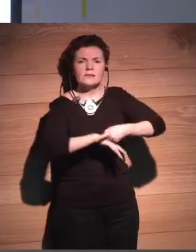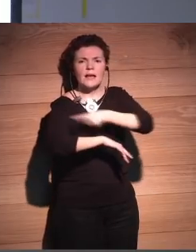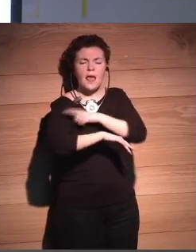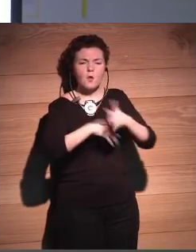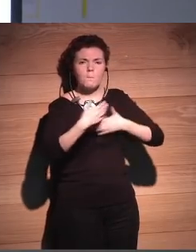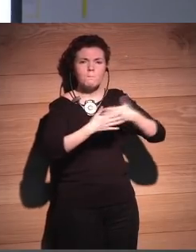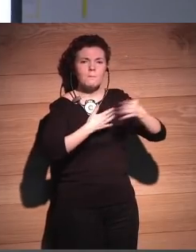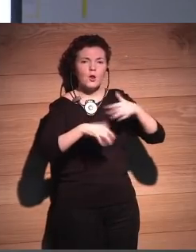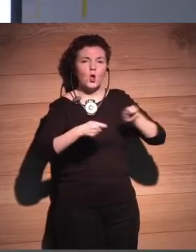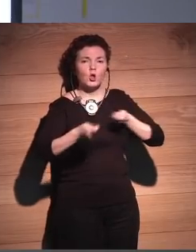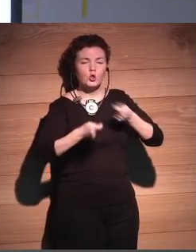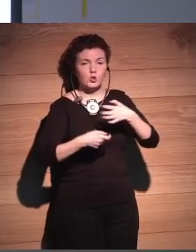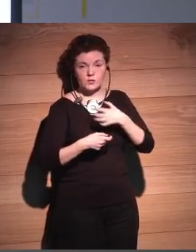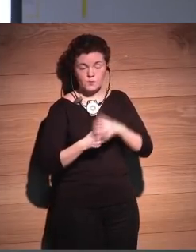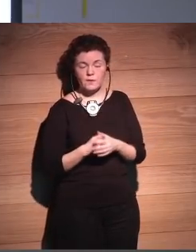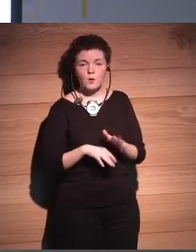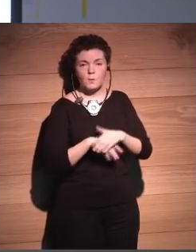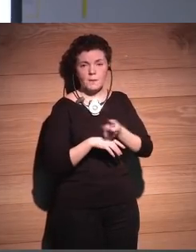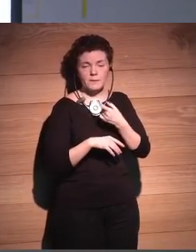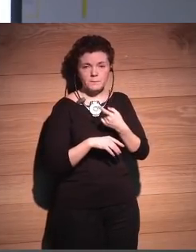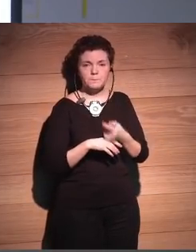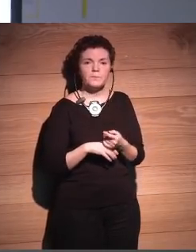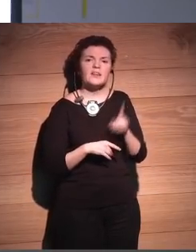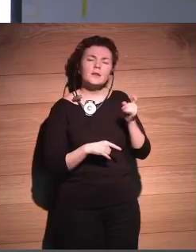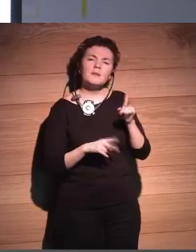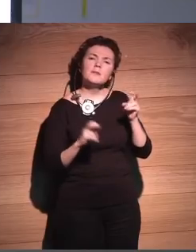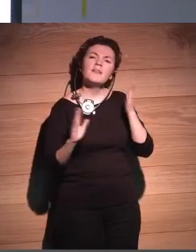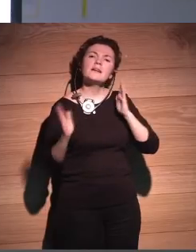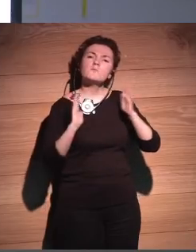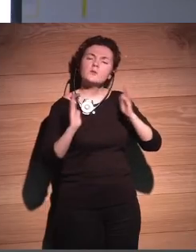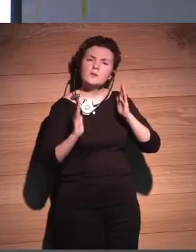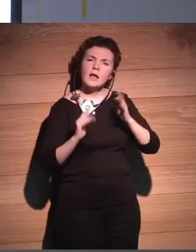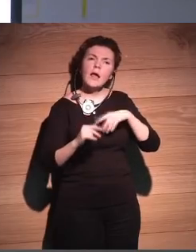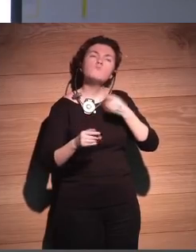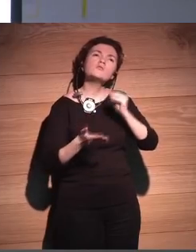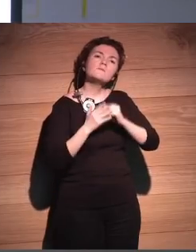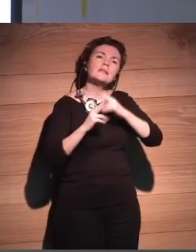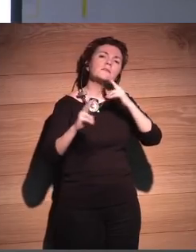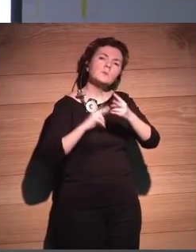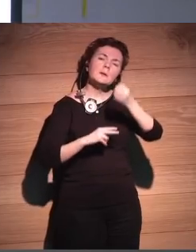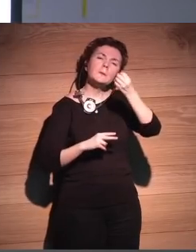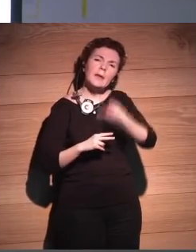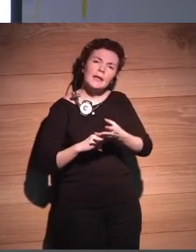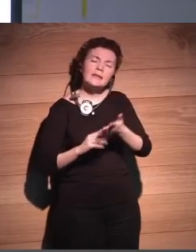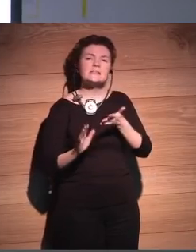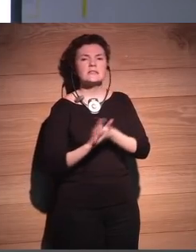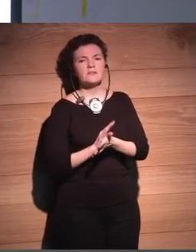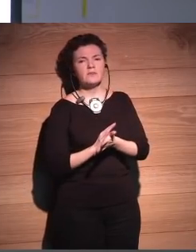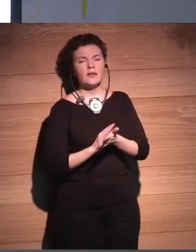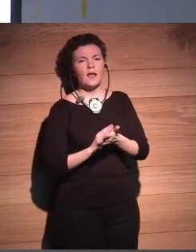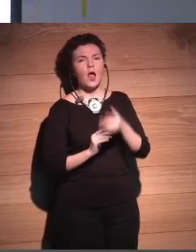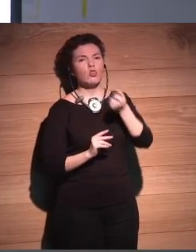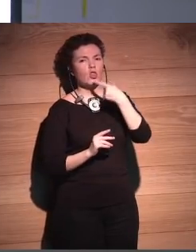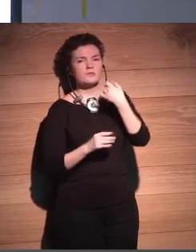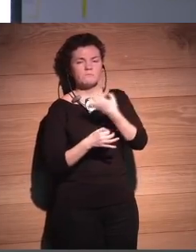de los brazos incontrolados, por ejemplo. También, por ejemplo, está el aspecto de la temporalidad. Responden bien, muchas veces. Si responden bien, es que tienen una